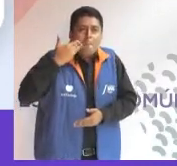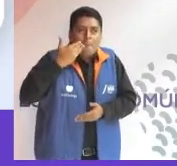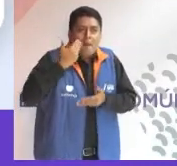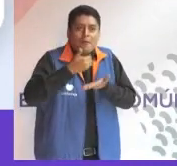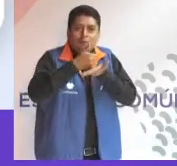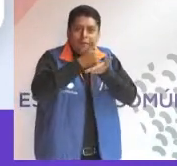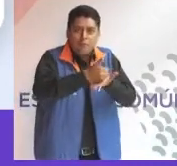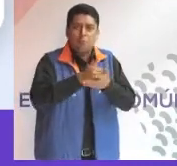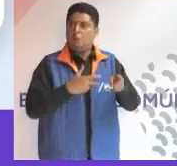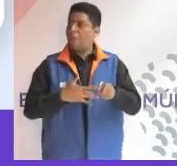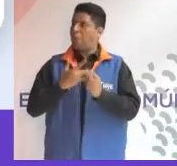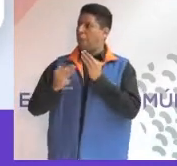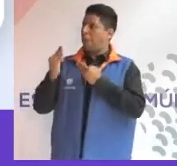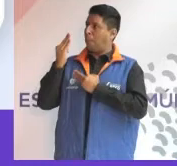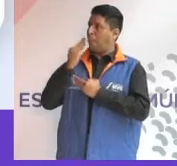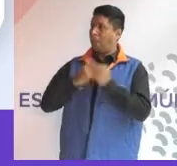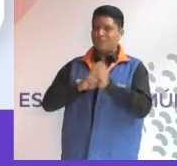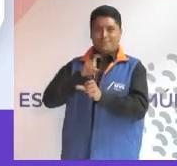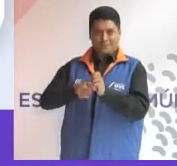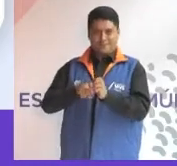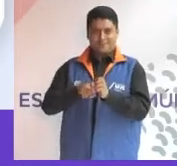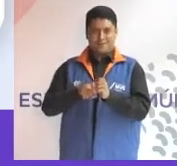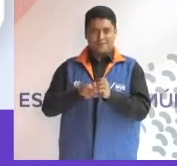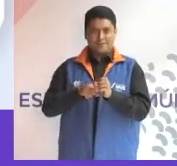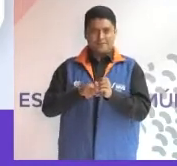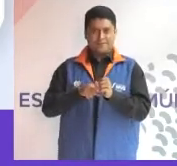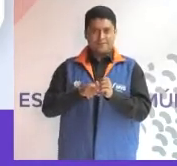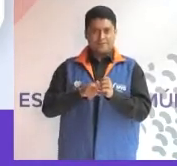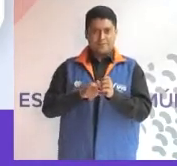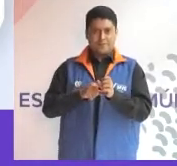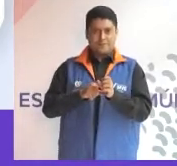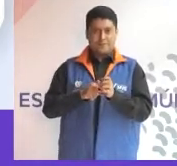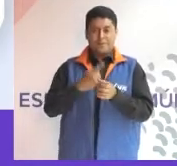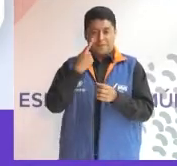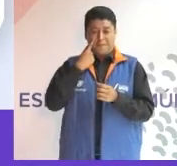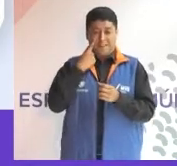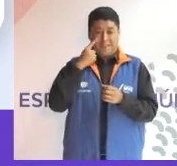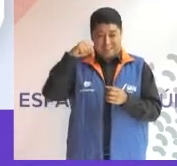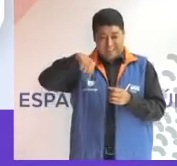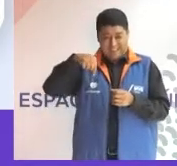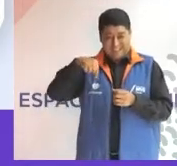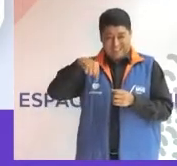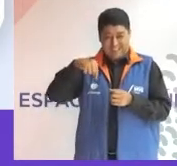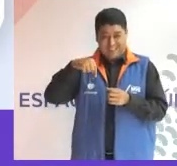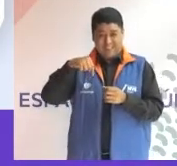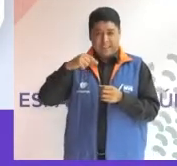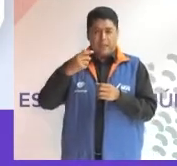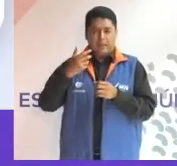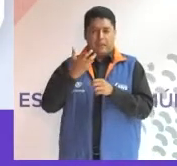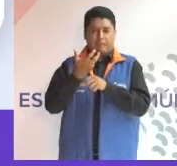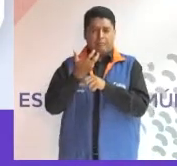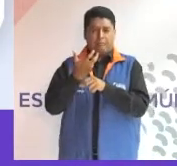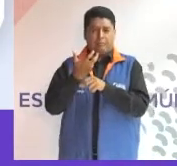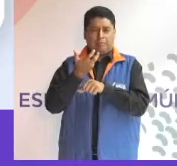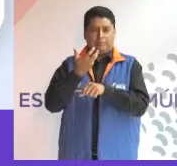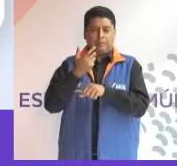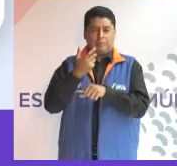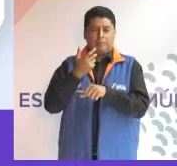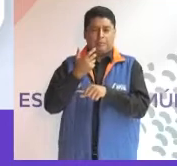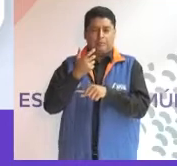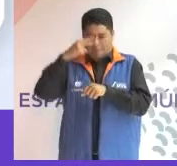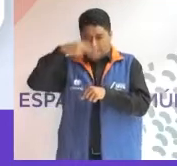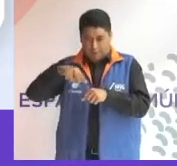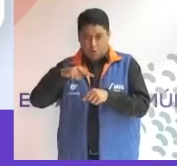voluntarios. O sea, no hay, o sea, tú te vas a Gringolandia y allá hay un volunteer administrator. O sea, hay una persona que